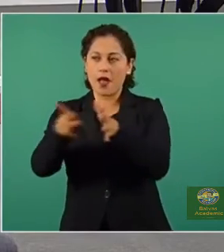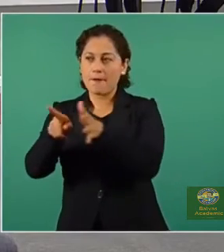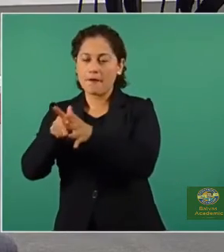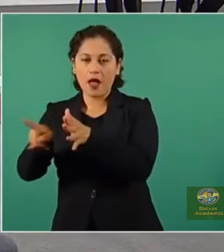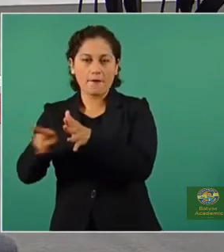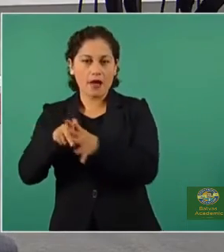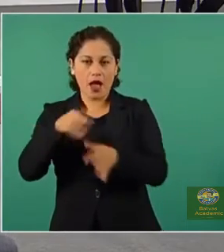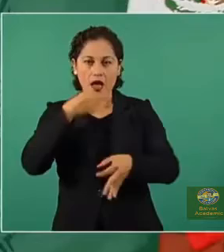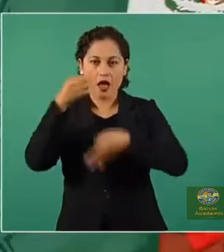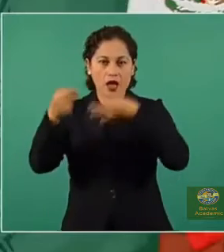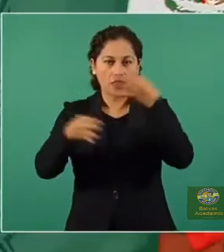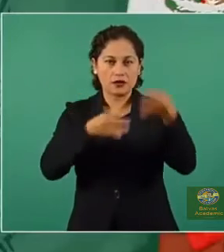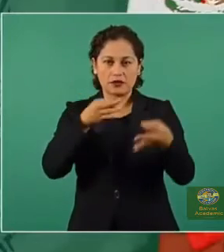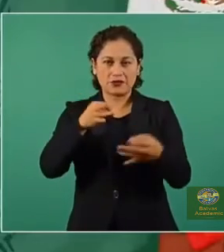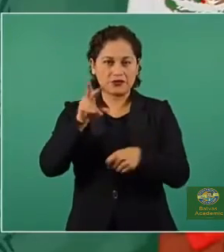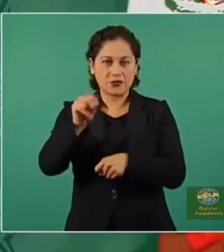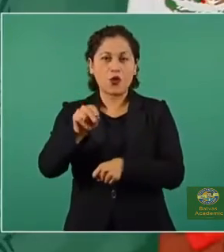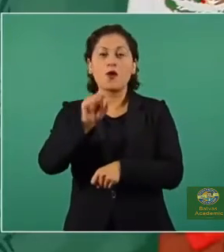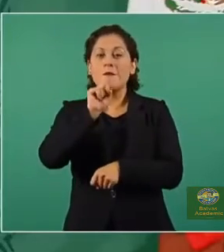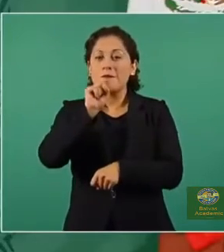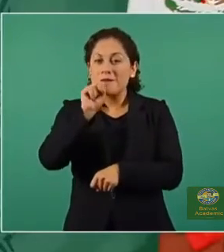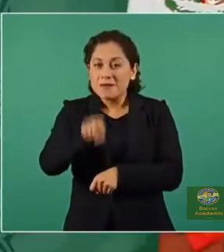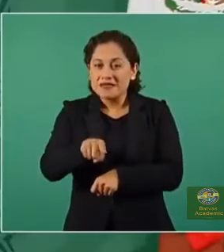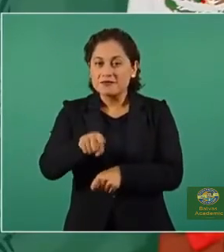sino personal,